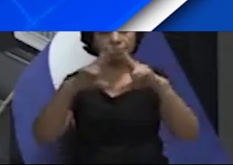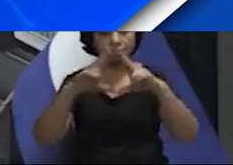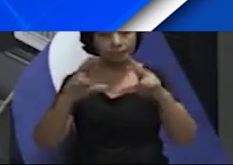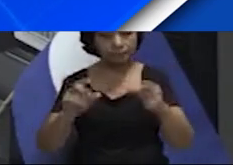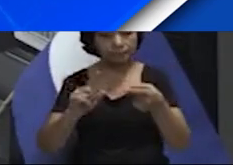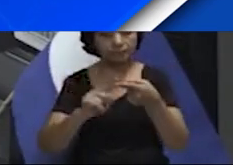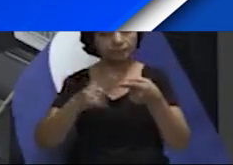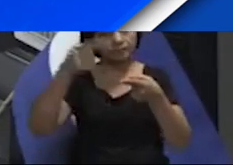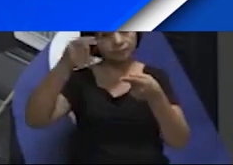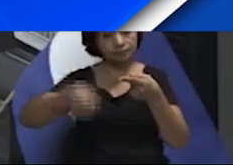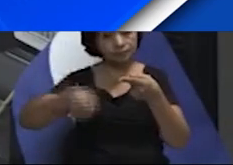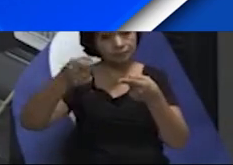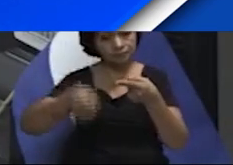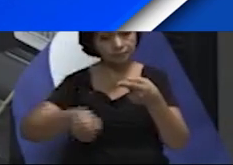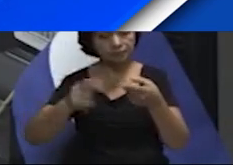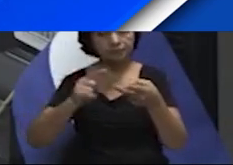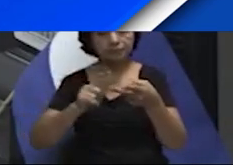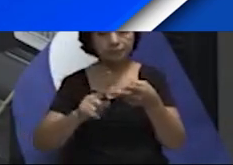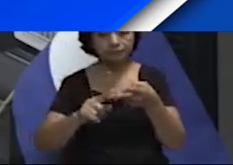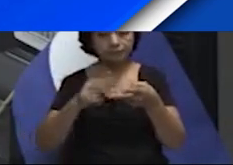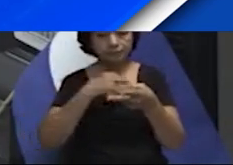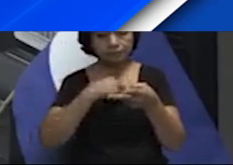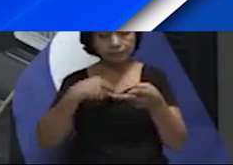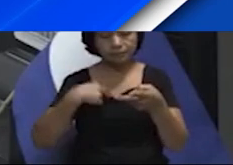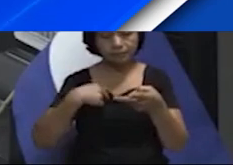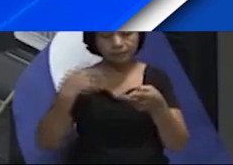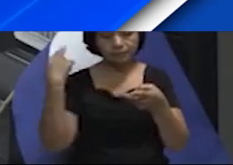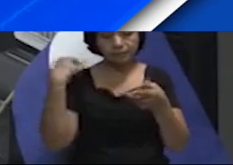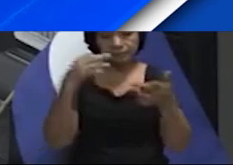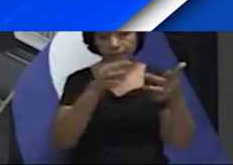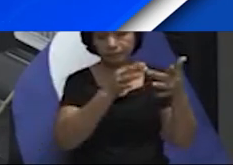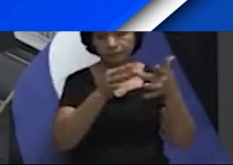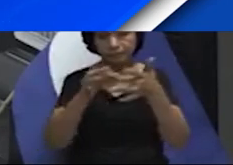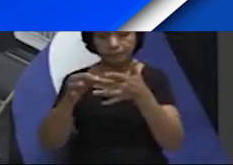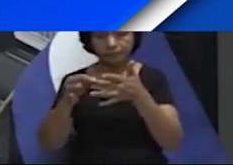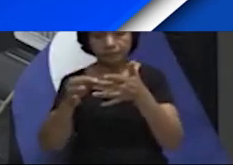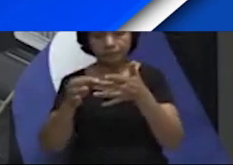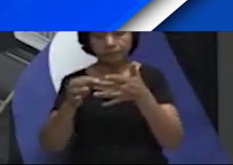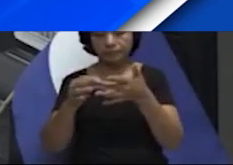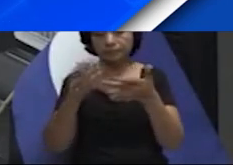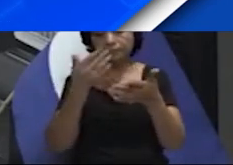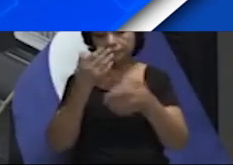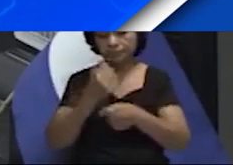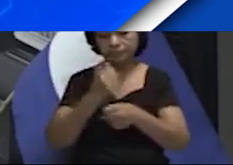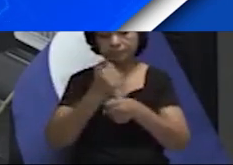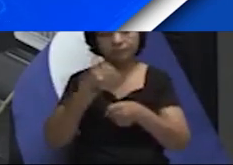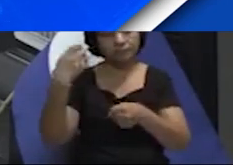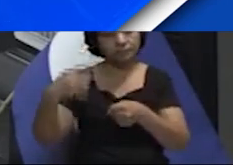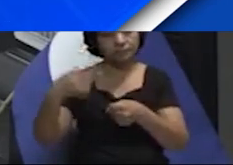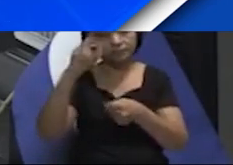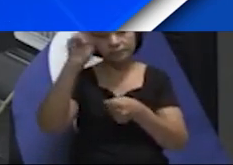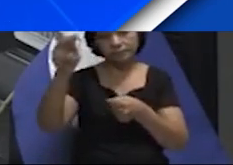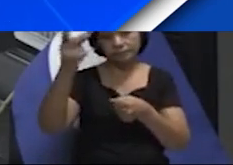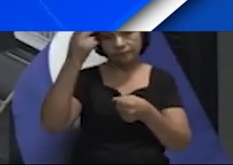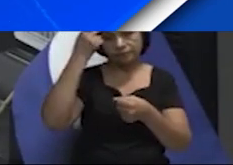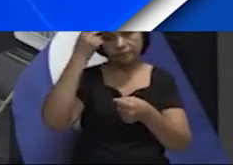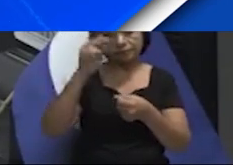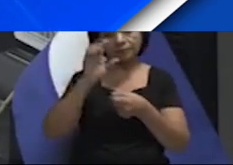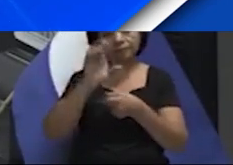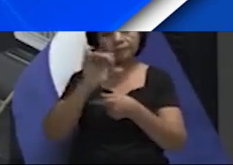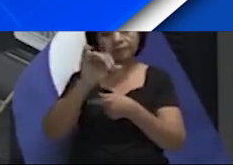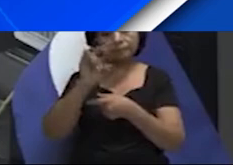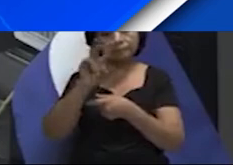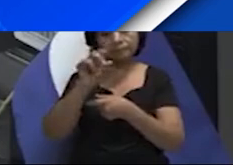son abogados han ejercido la profesión están en pleno goce de sus derechos políticos y